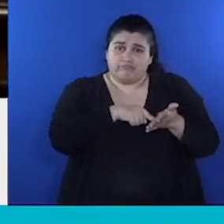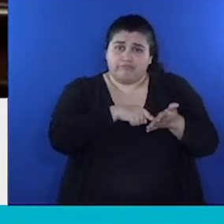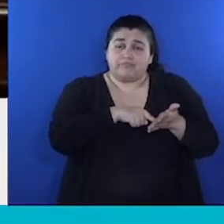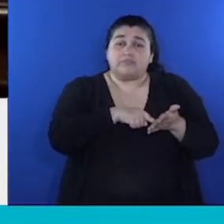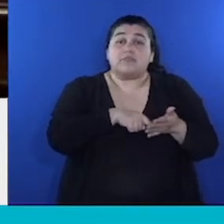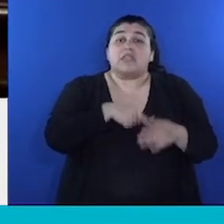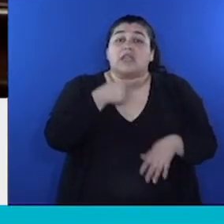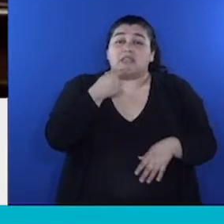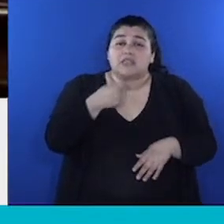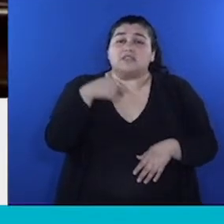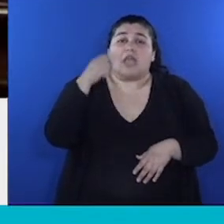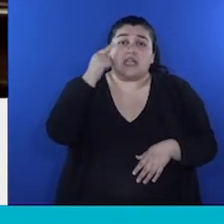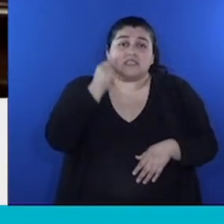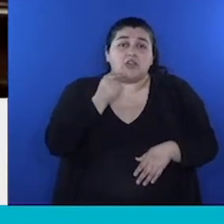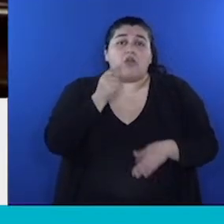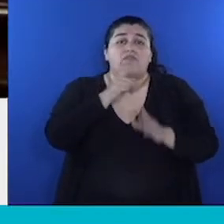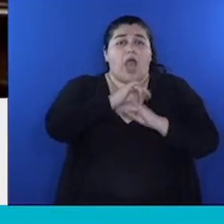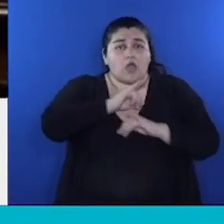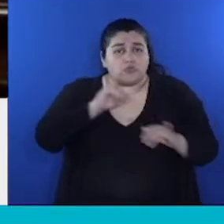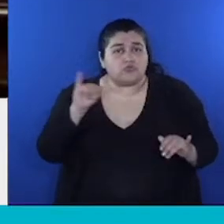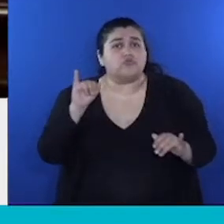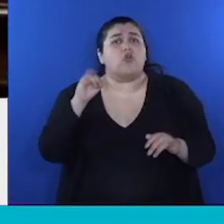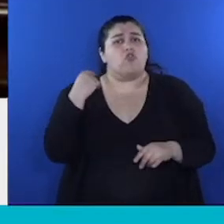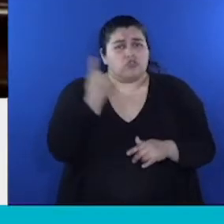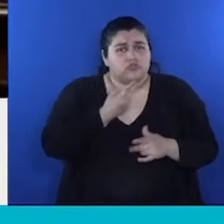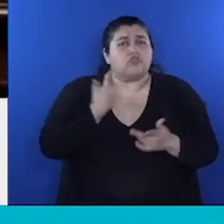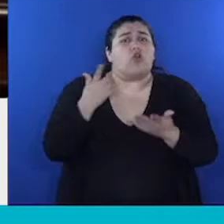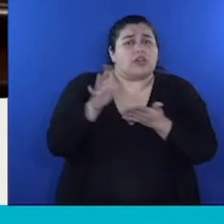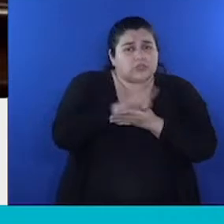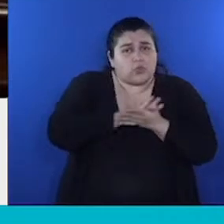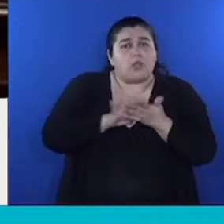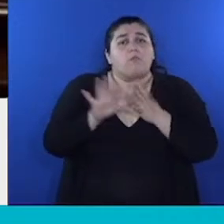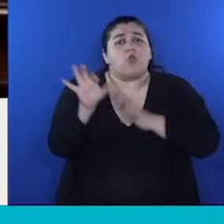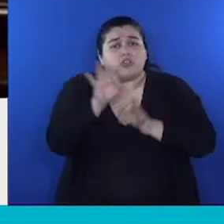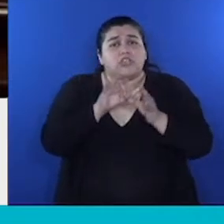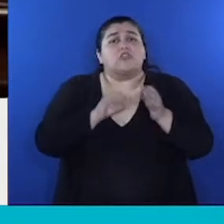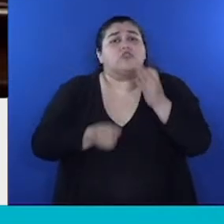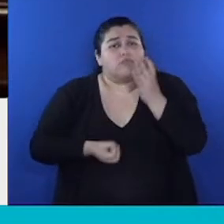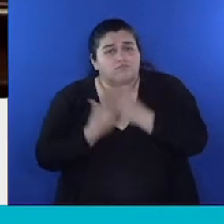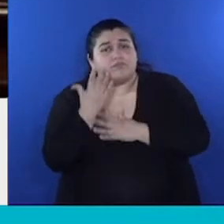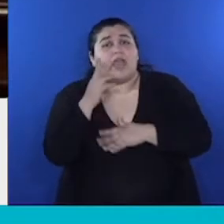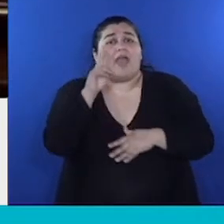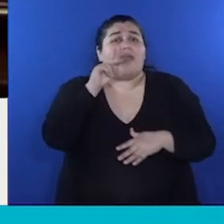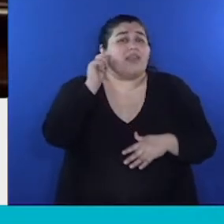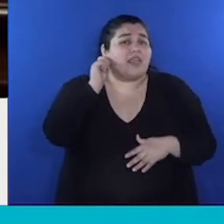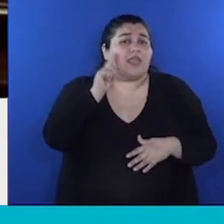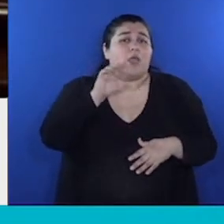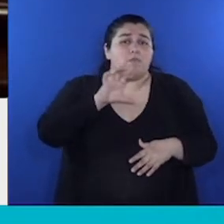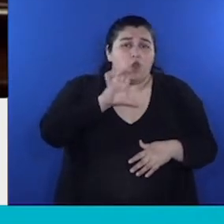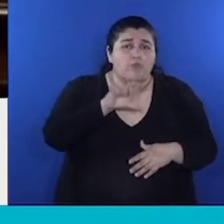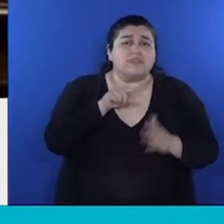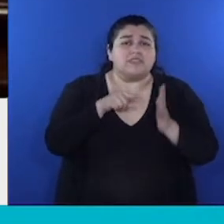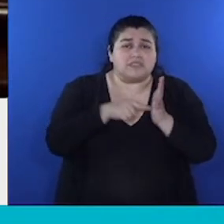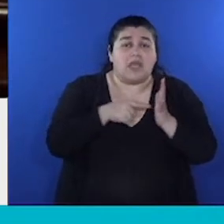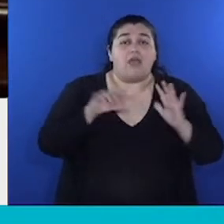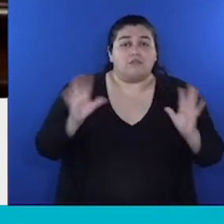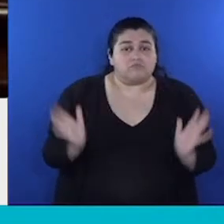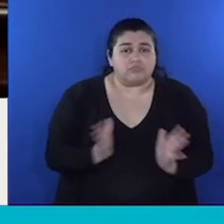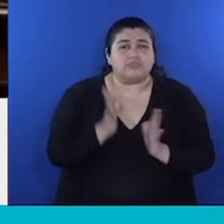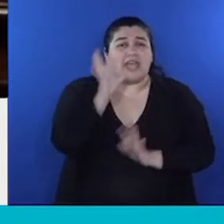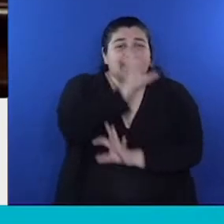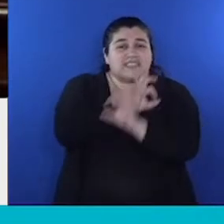en este sentido, Kicillof anunció que hemos resuelto enviar un proyecto de ley para la creación de un régimen provincial de fomento de inversiones